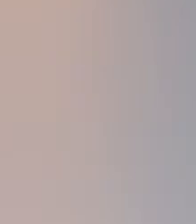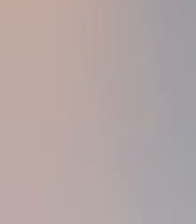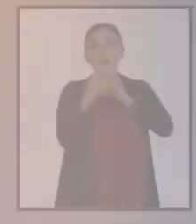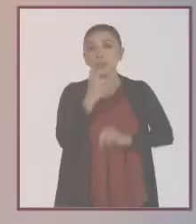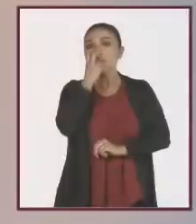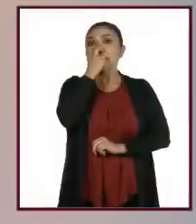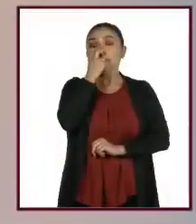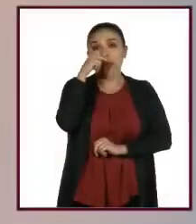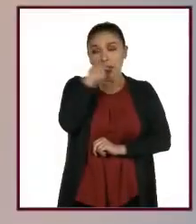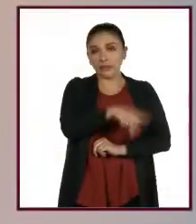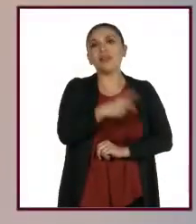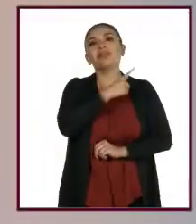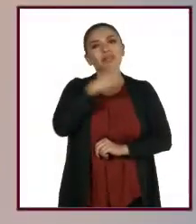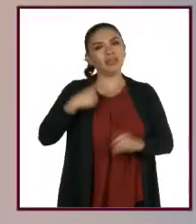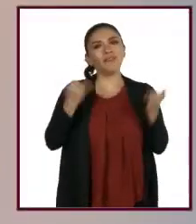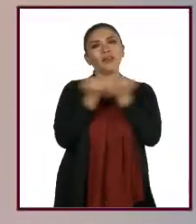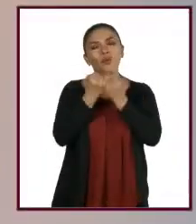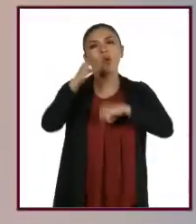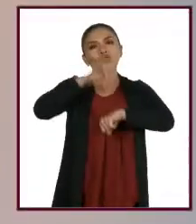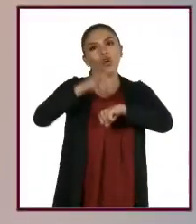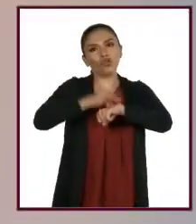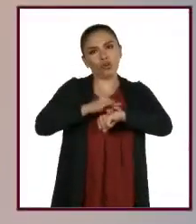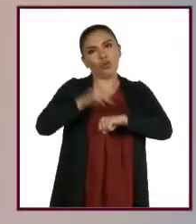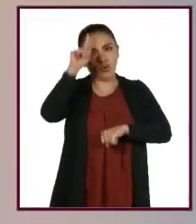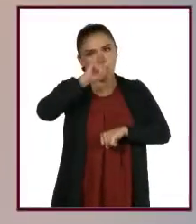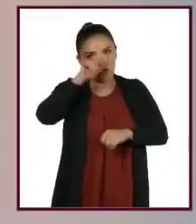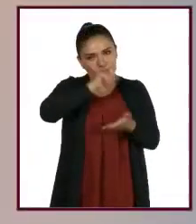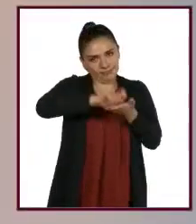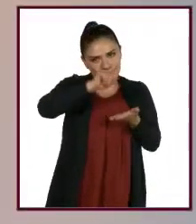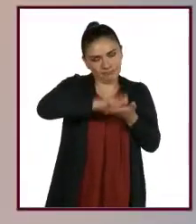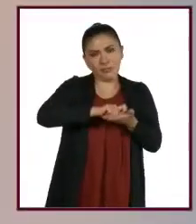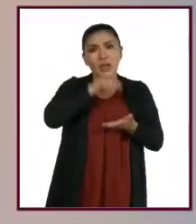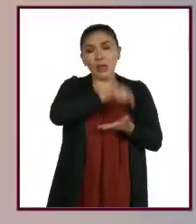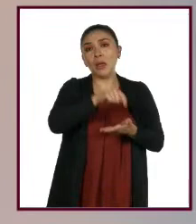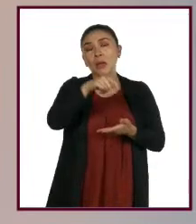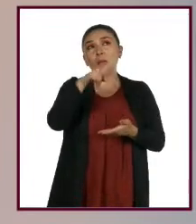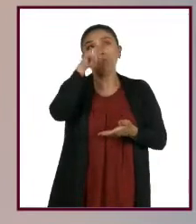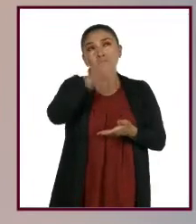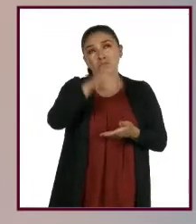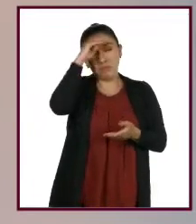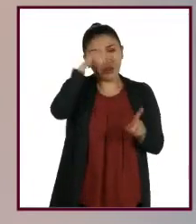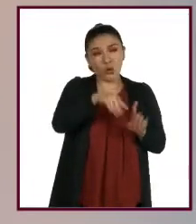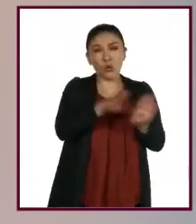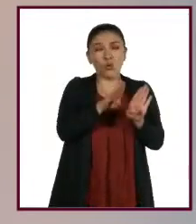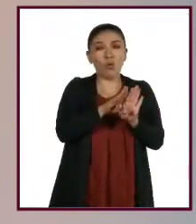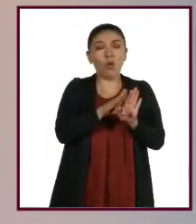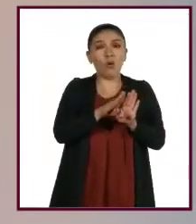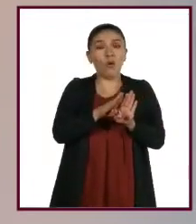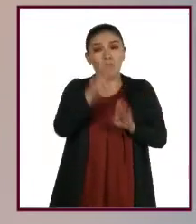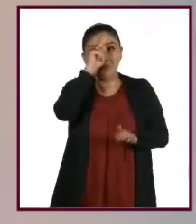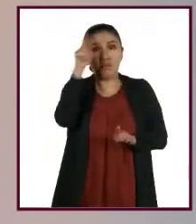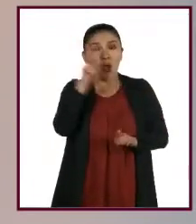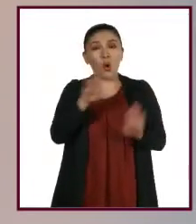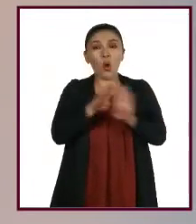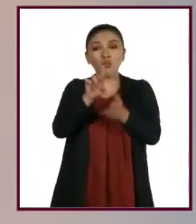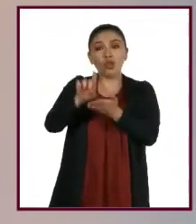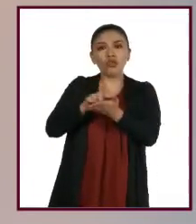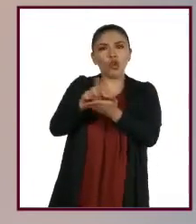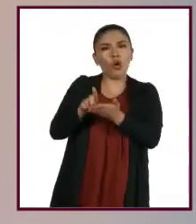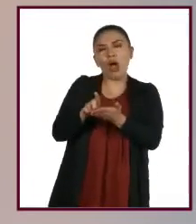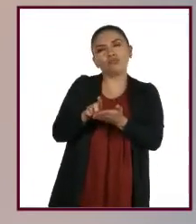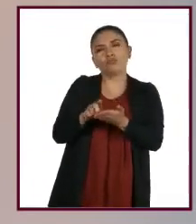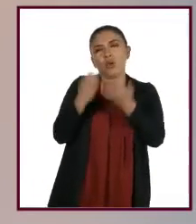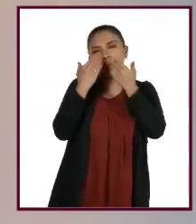de abuso. Seguramente habrá documentado algún caso donde pudiera llegar a tener algún